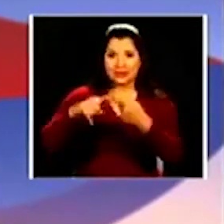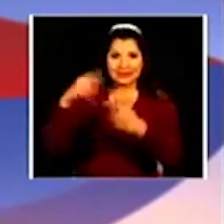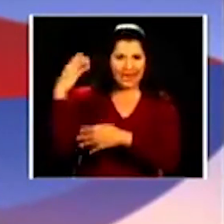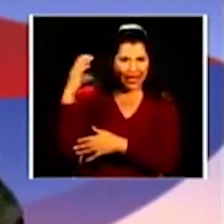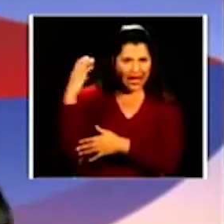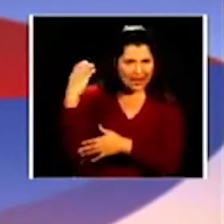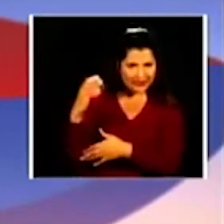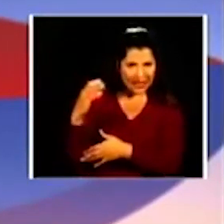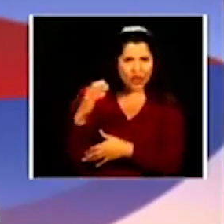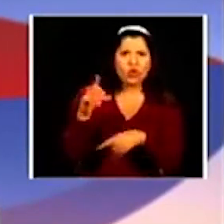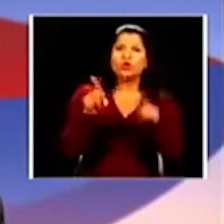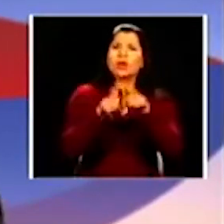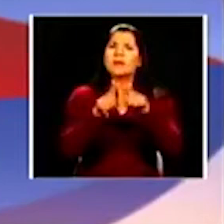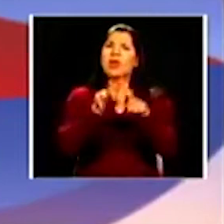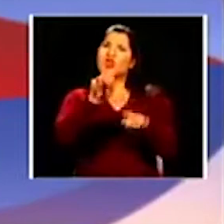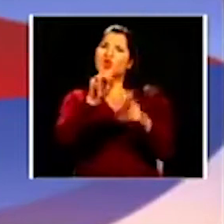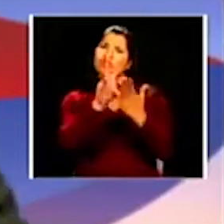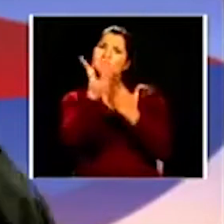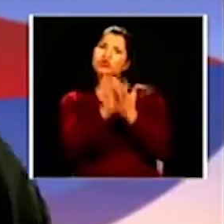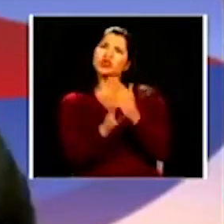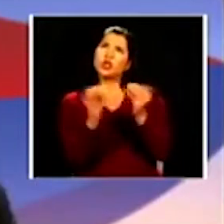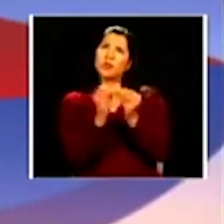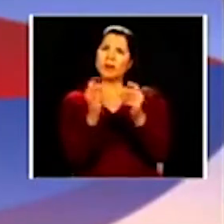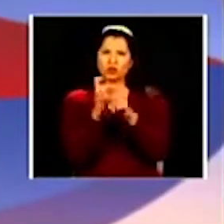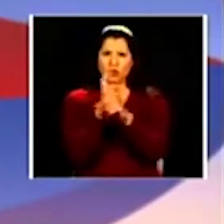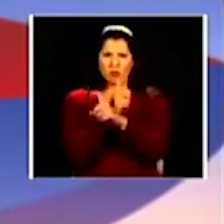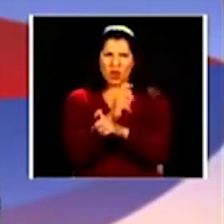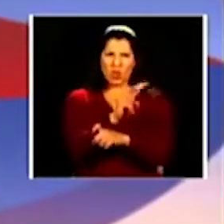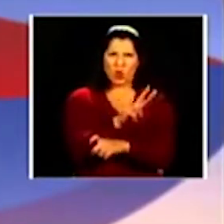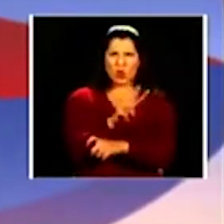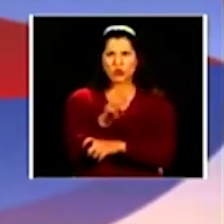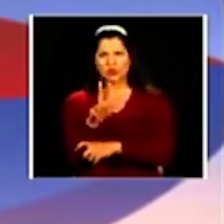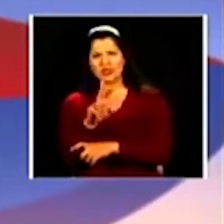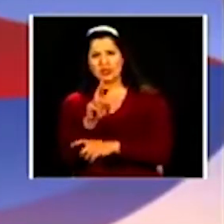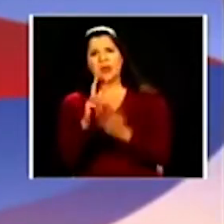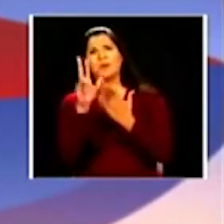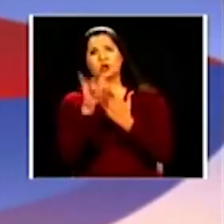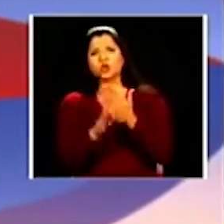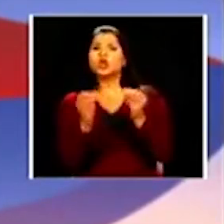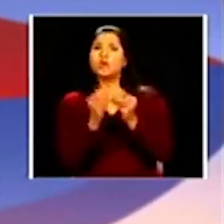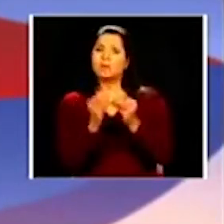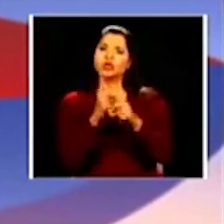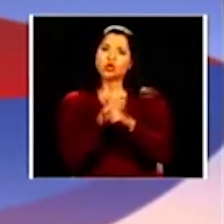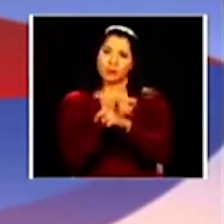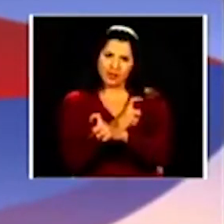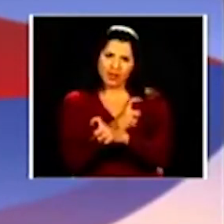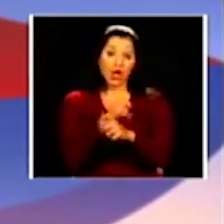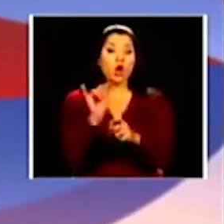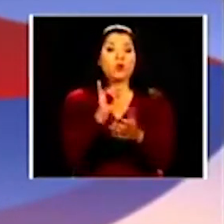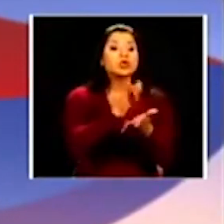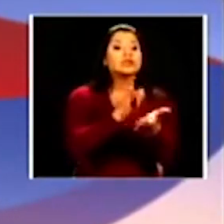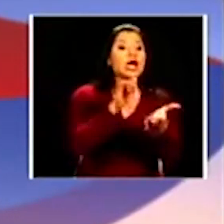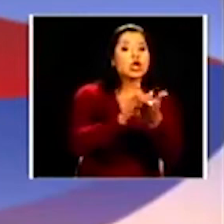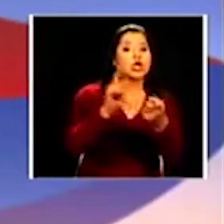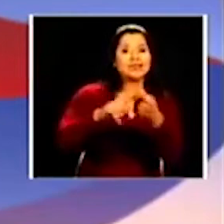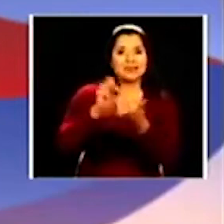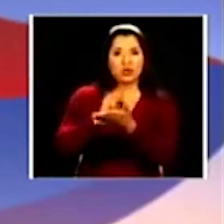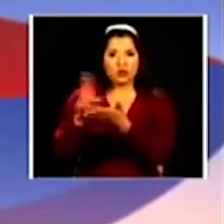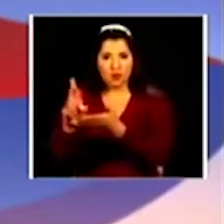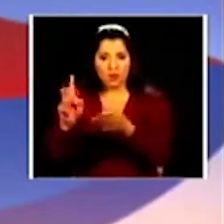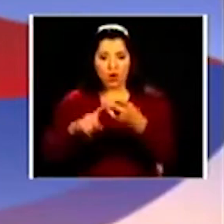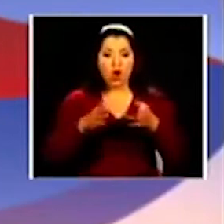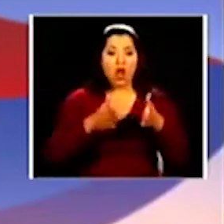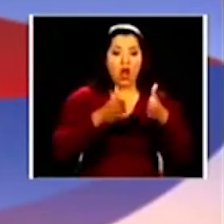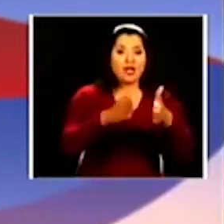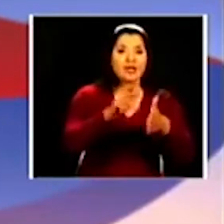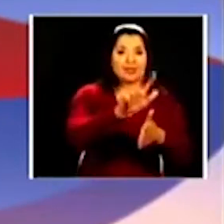de proyectos que son más complicados, 2, 3 proyectos, pero a los que hay que entrarles también decididamente, y me refiero a San José, San Ramón, me refiero a la Ruta 32